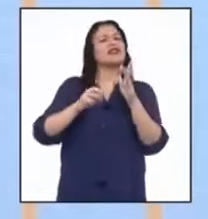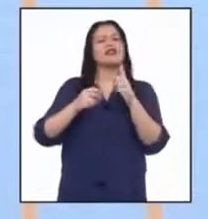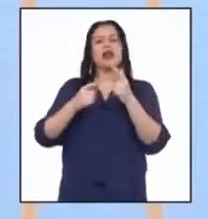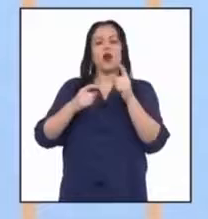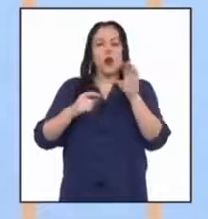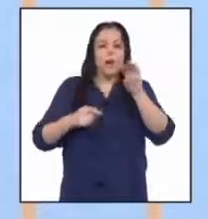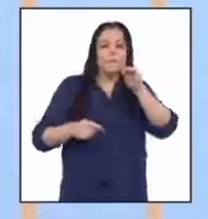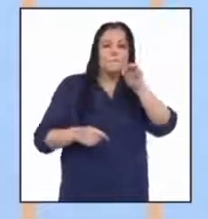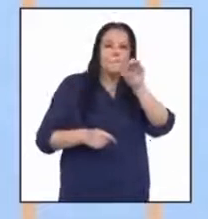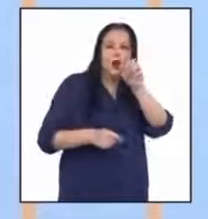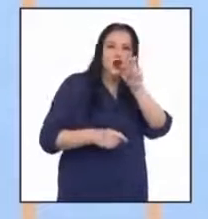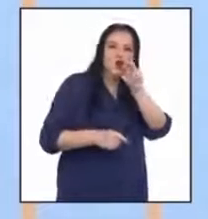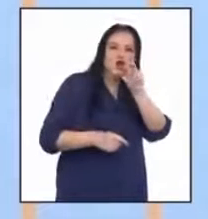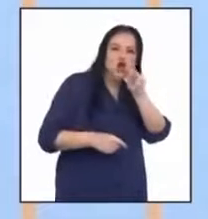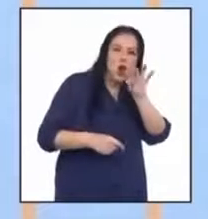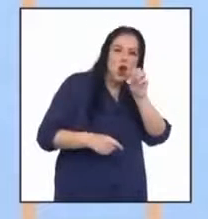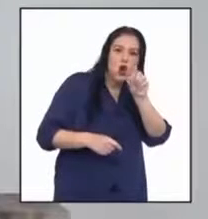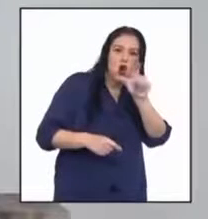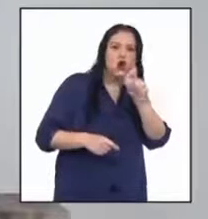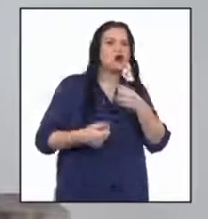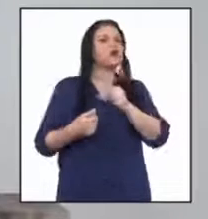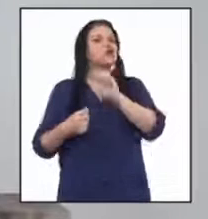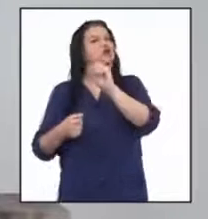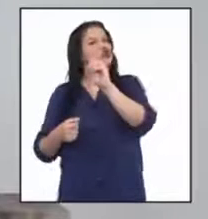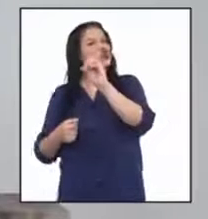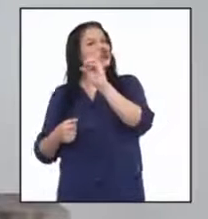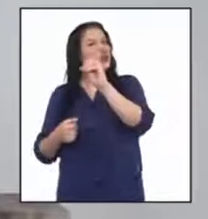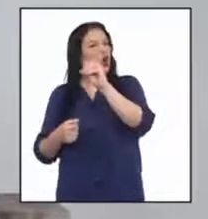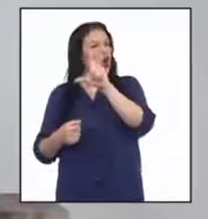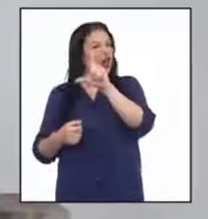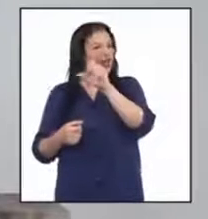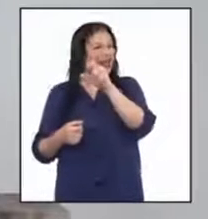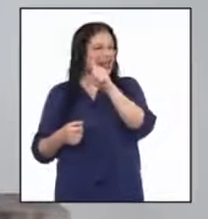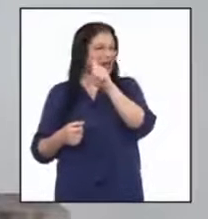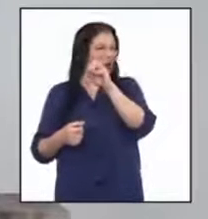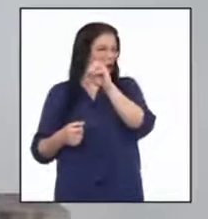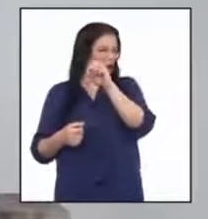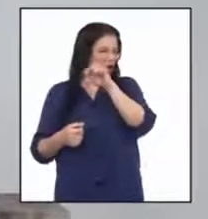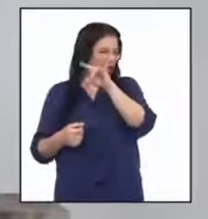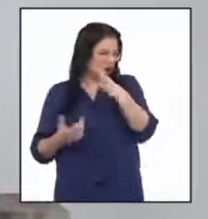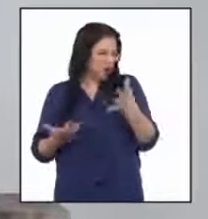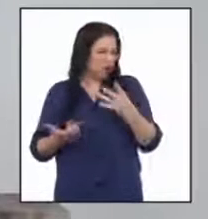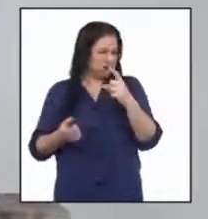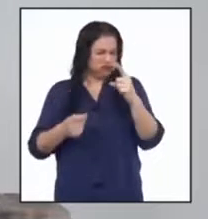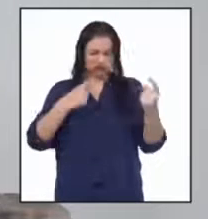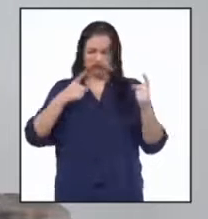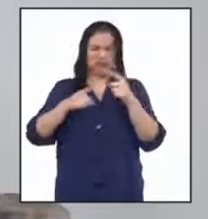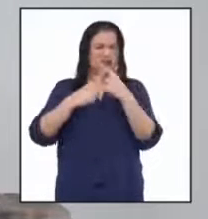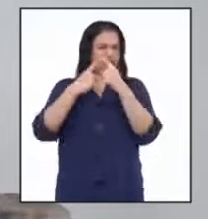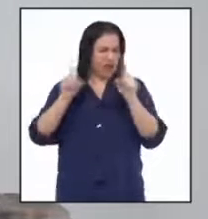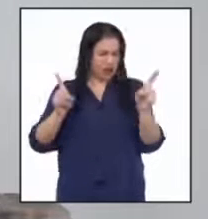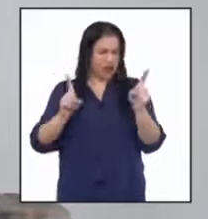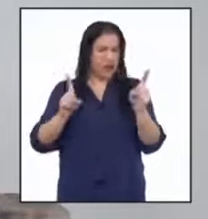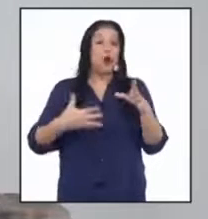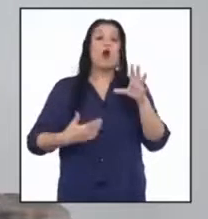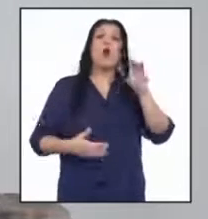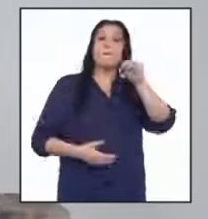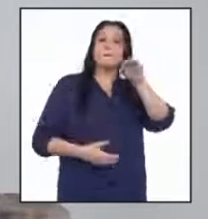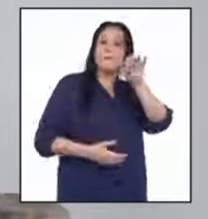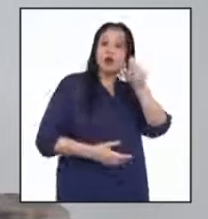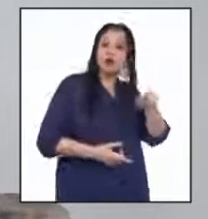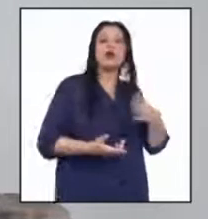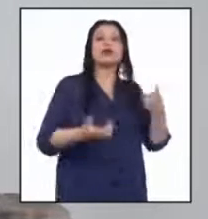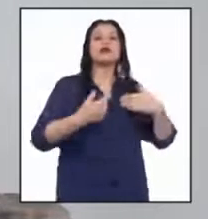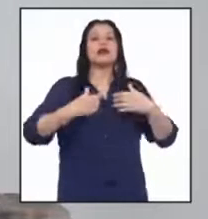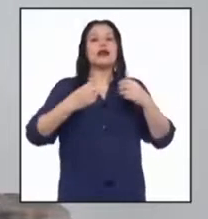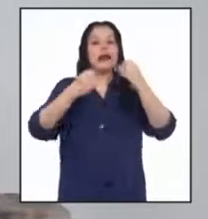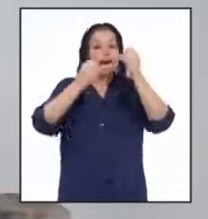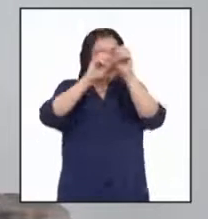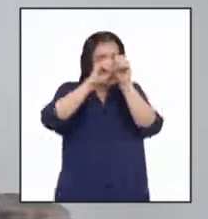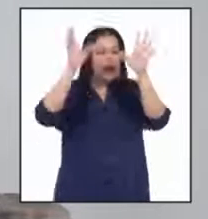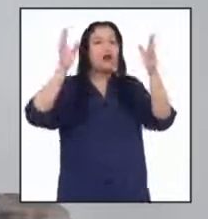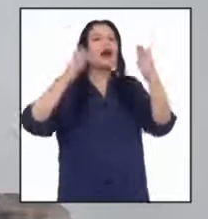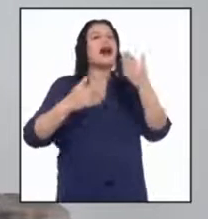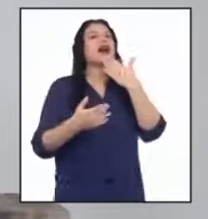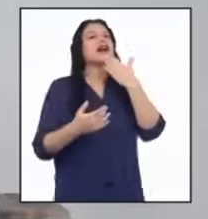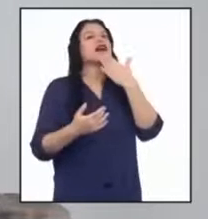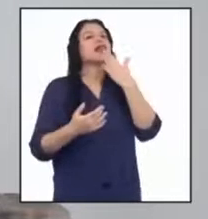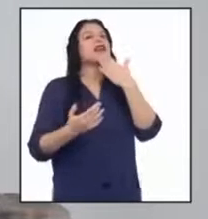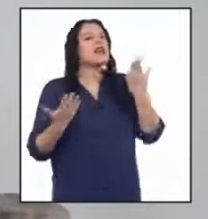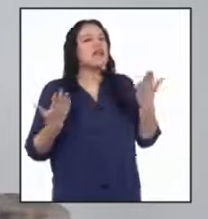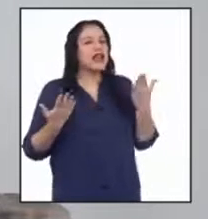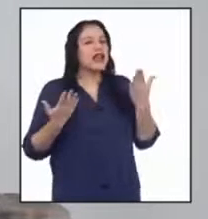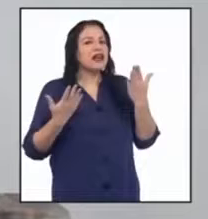un soliloquio? Bueno, un monólogo tiene que tener claramente definido a quién